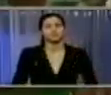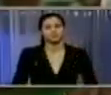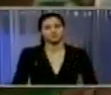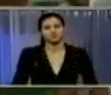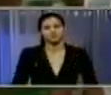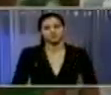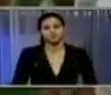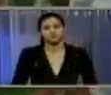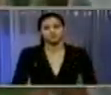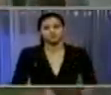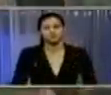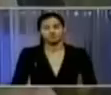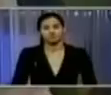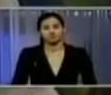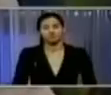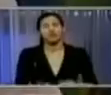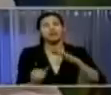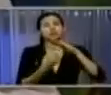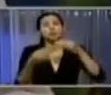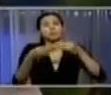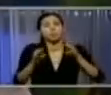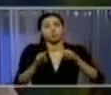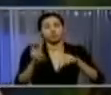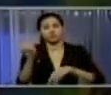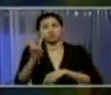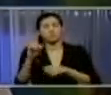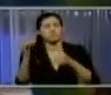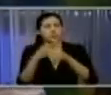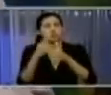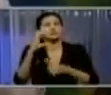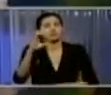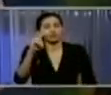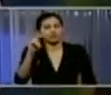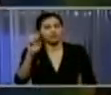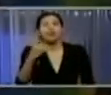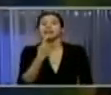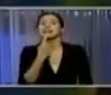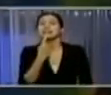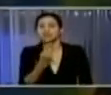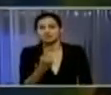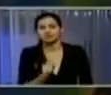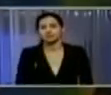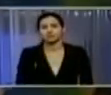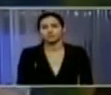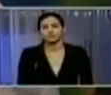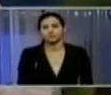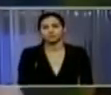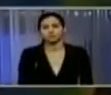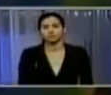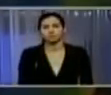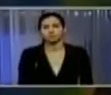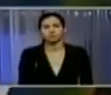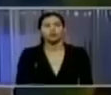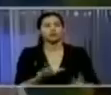poder público venezolano, empezando por el CNE, dice, visto los